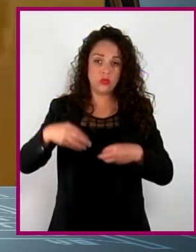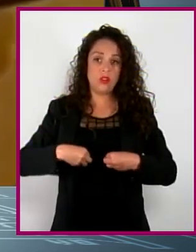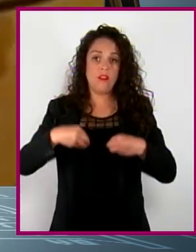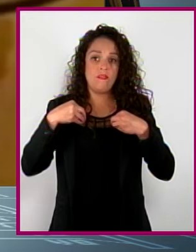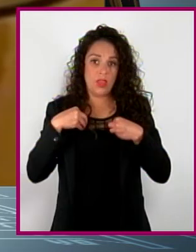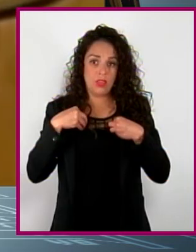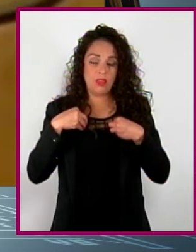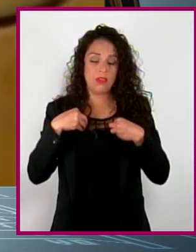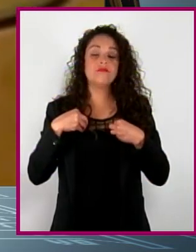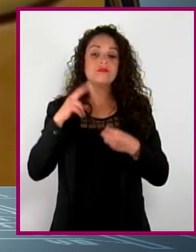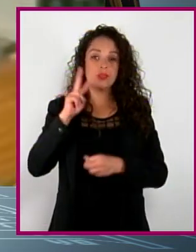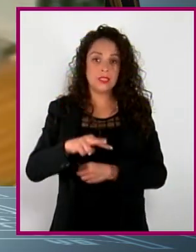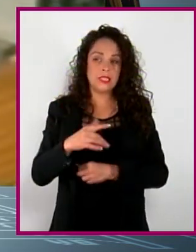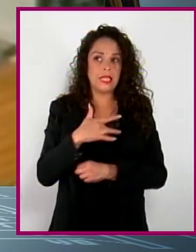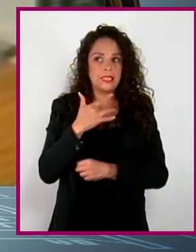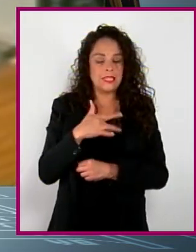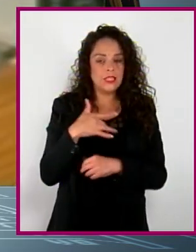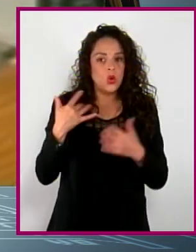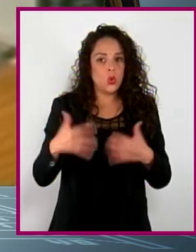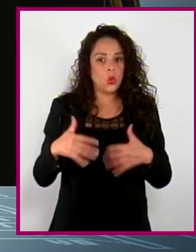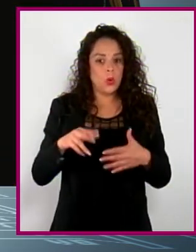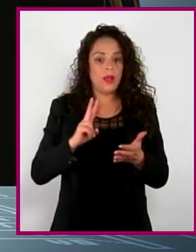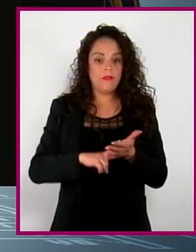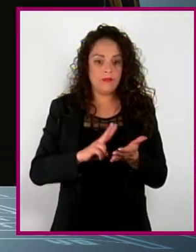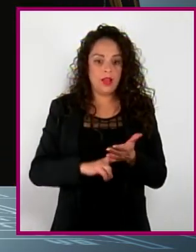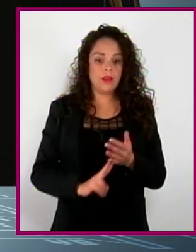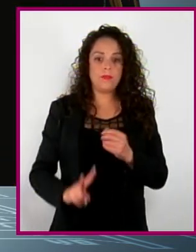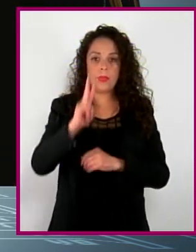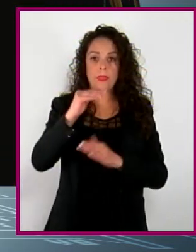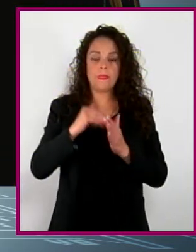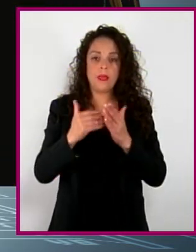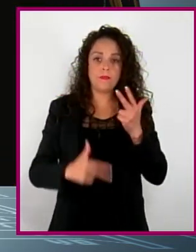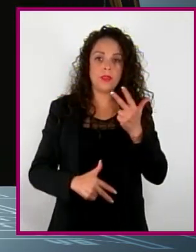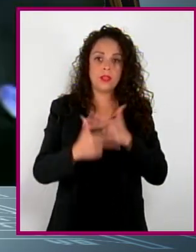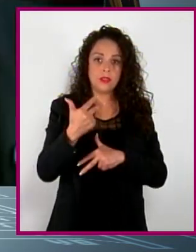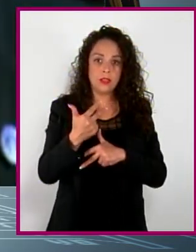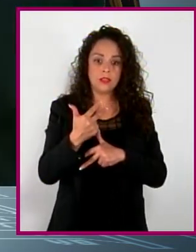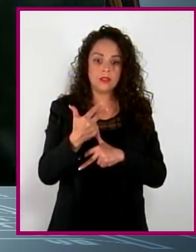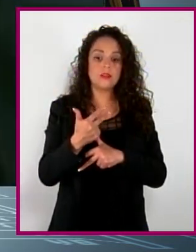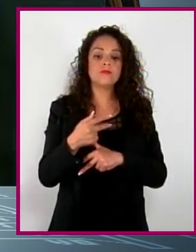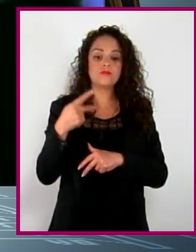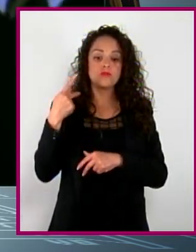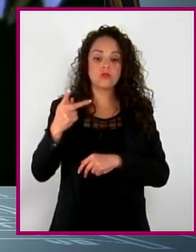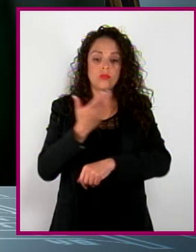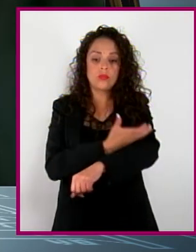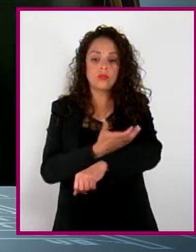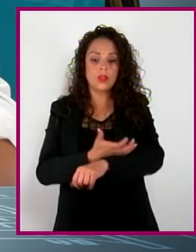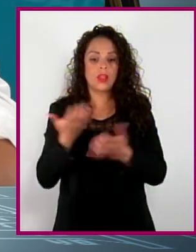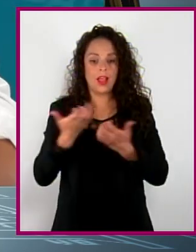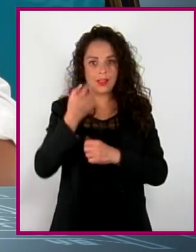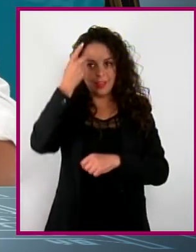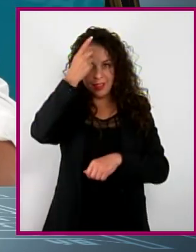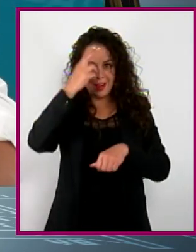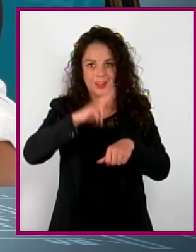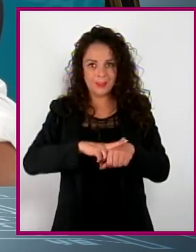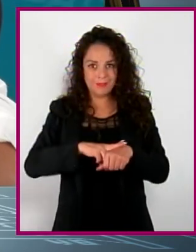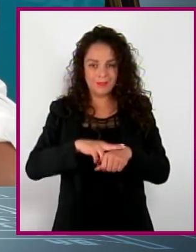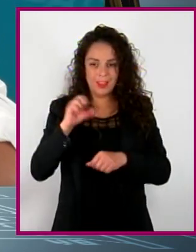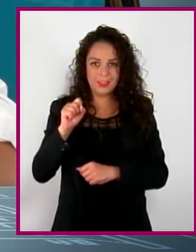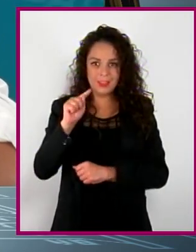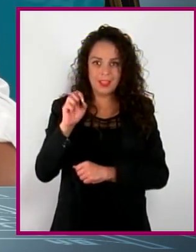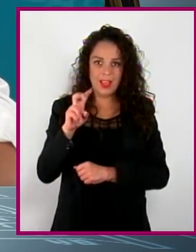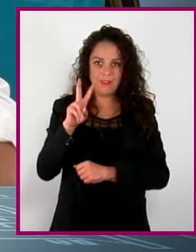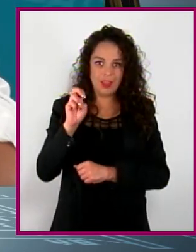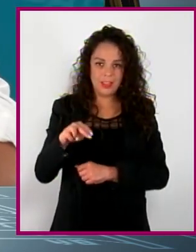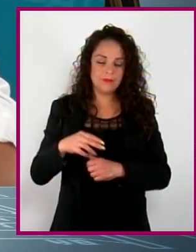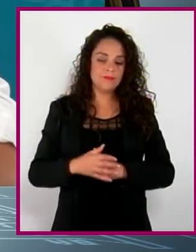muchos sentidos. Es del 2013 y la dirigió su tocayo Stephen Finnegan. No se la pierdan. Y otra más, para que